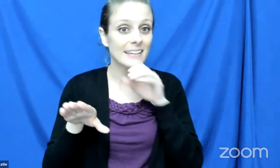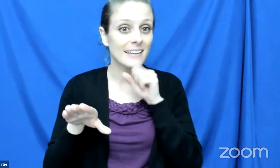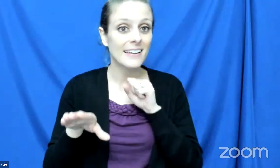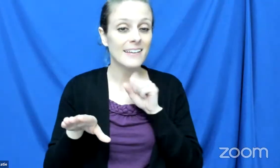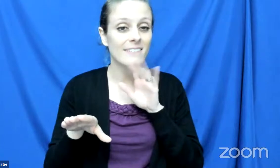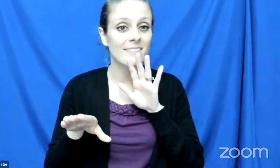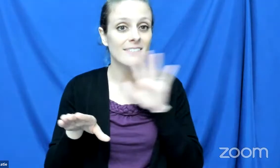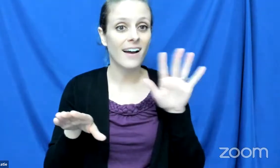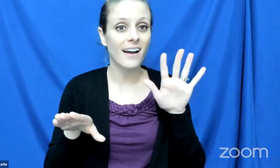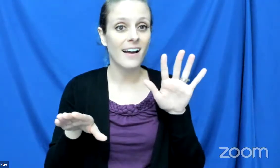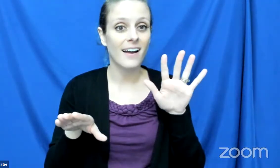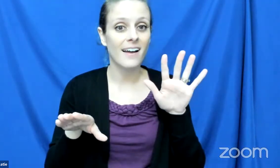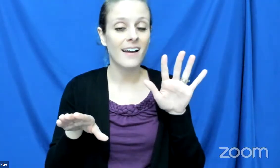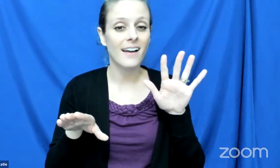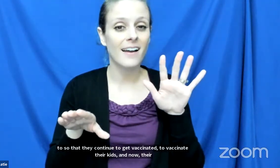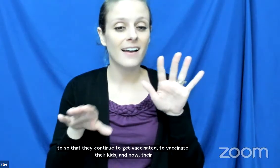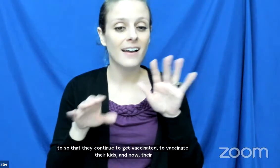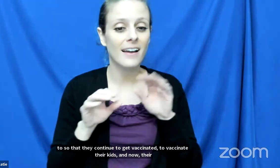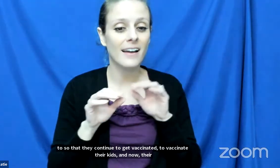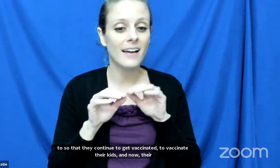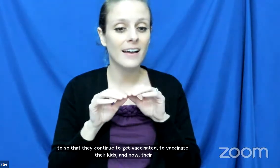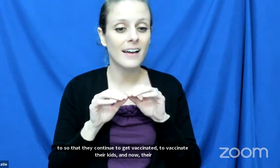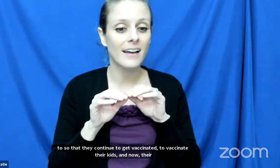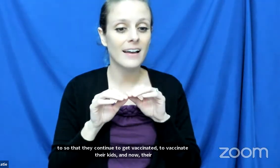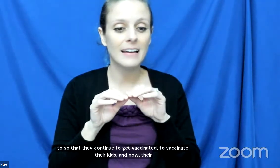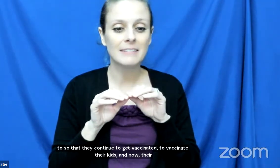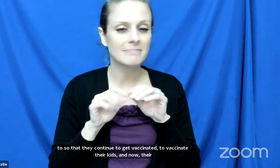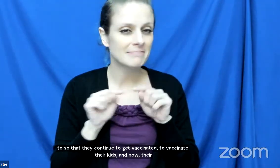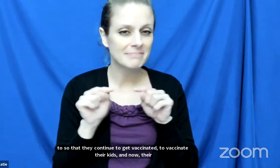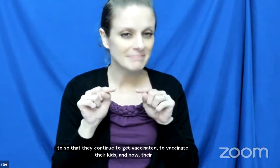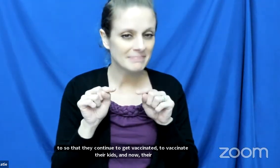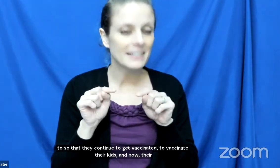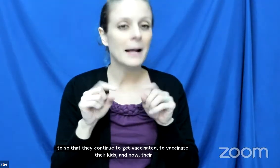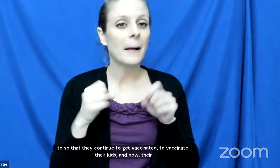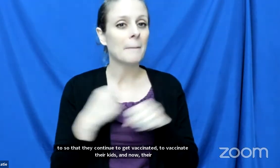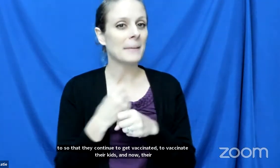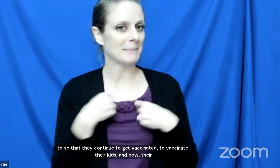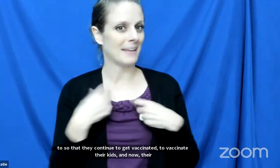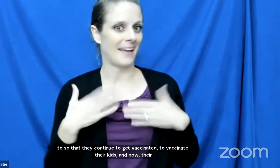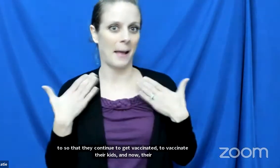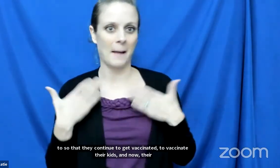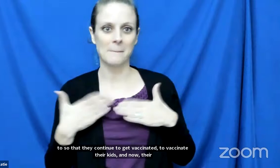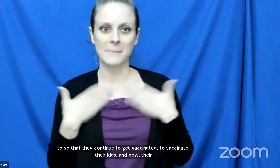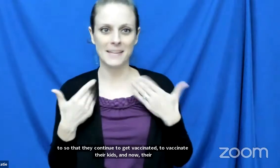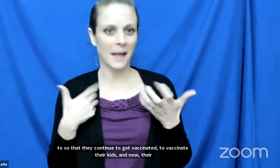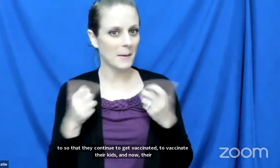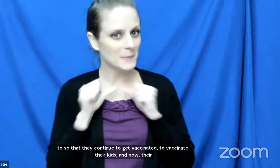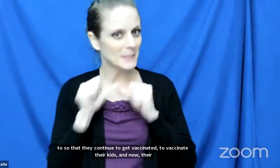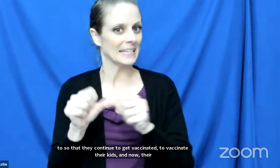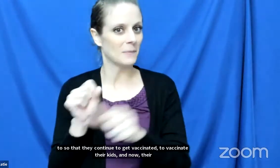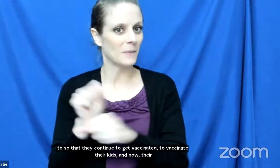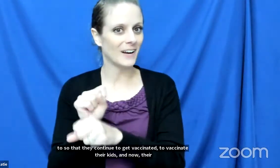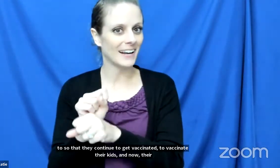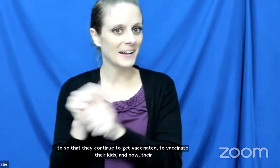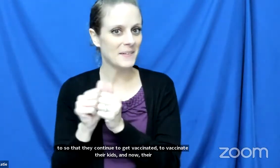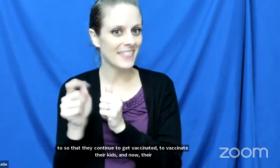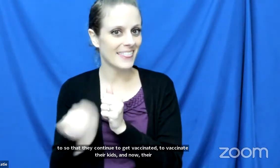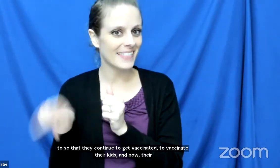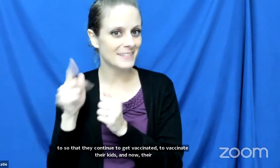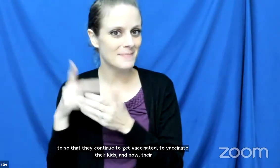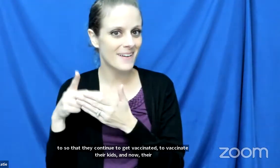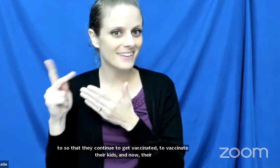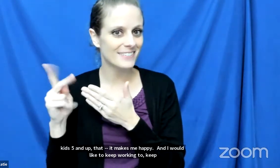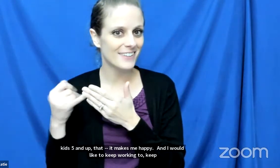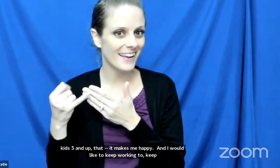y quisiera seguir trabajando, ¿verdad? Si tuviéramos la oportunidad, seguir en el proyecto de alcance hasta